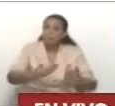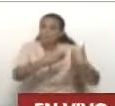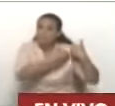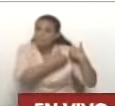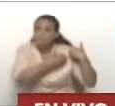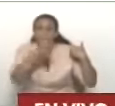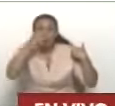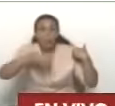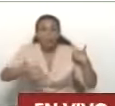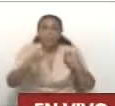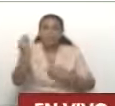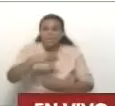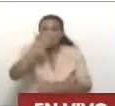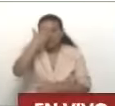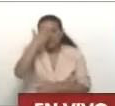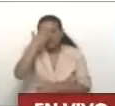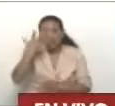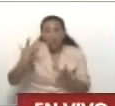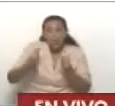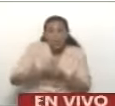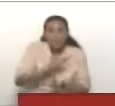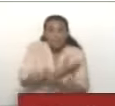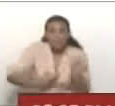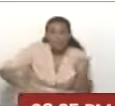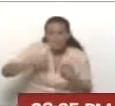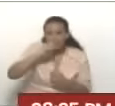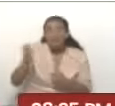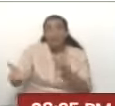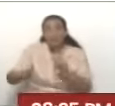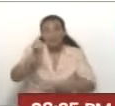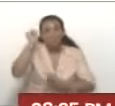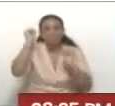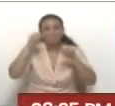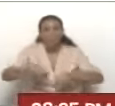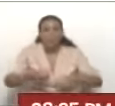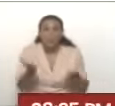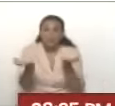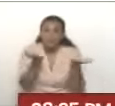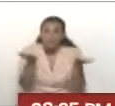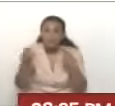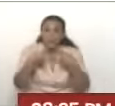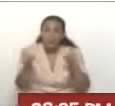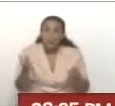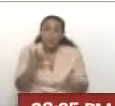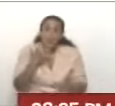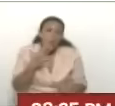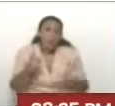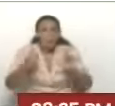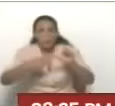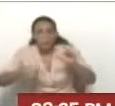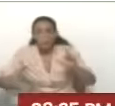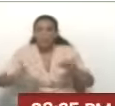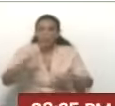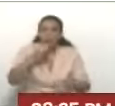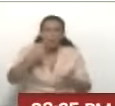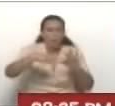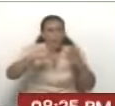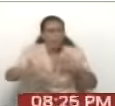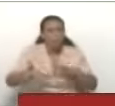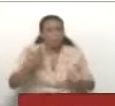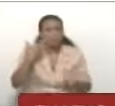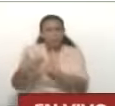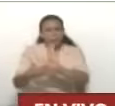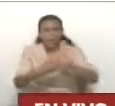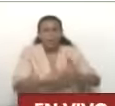con nuestro pueblo y sabemos que de la mano de usted vamos a poder seguir lográndolo. Los servicios públicos como usted lo decía y como lo presentó en